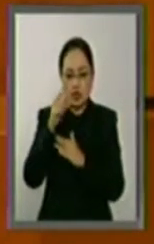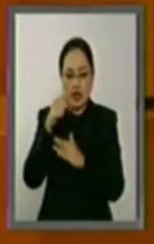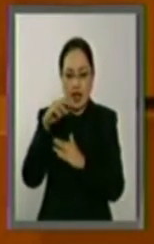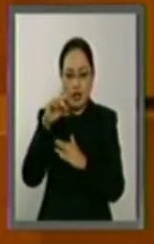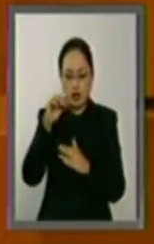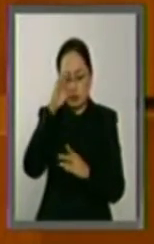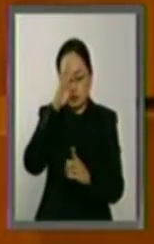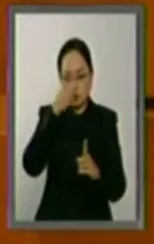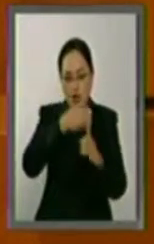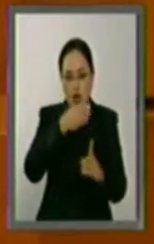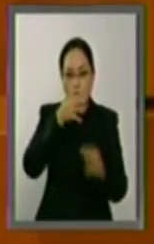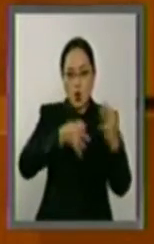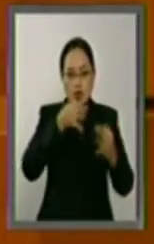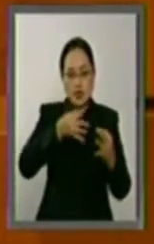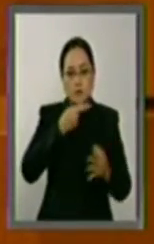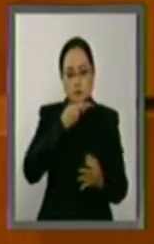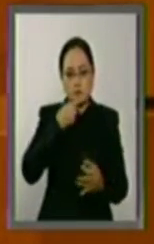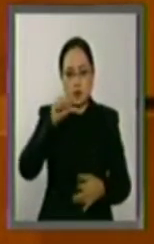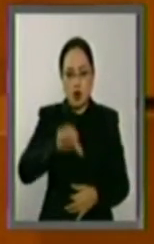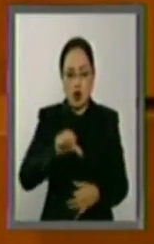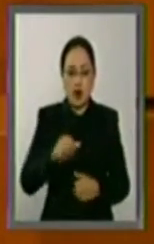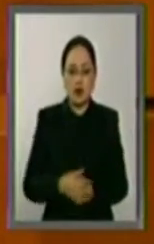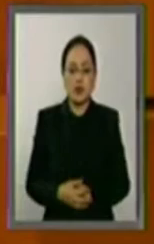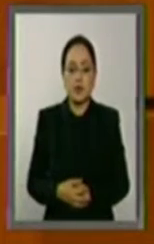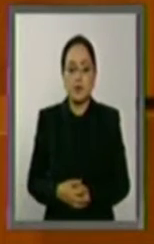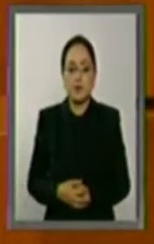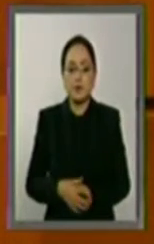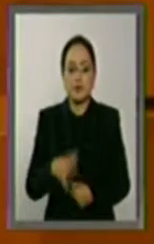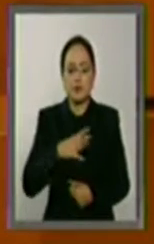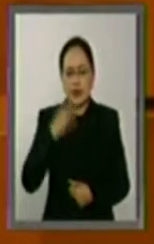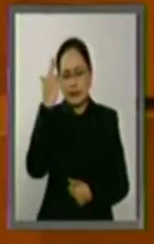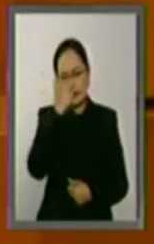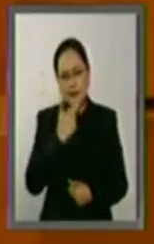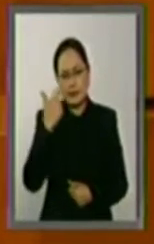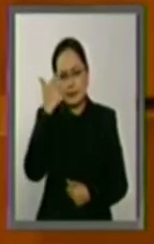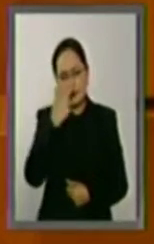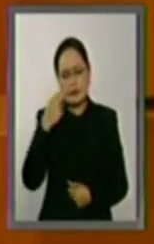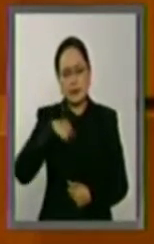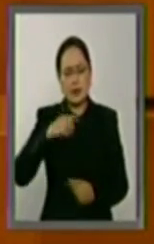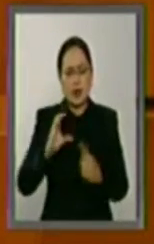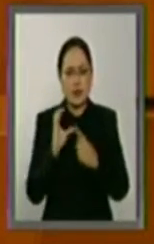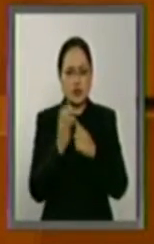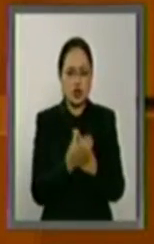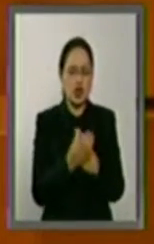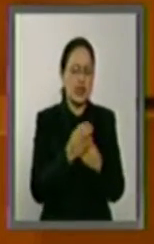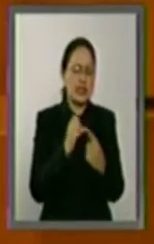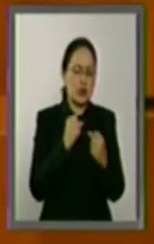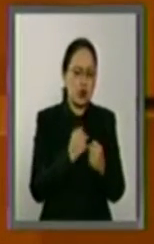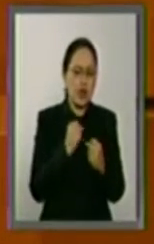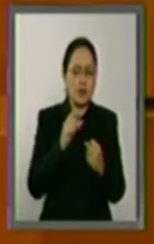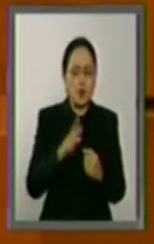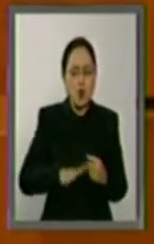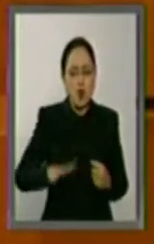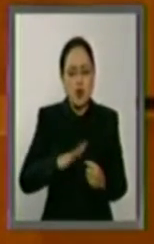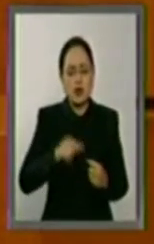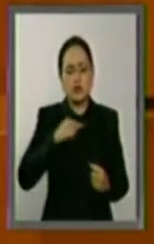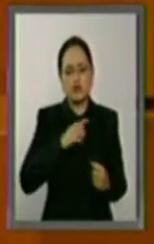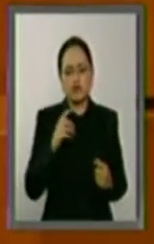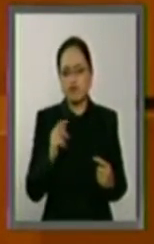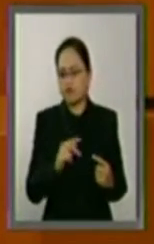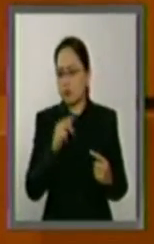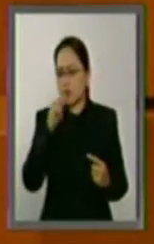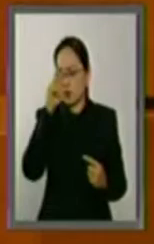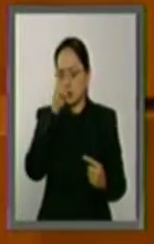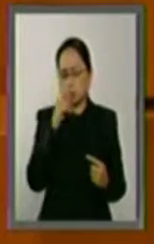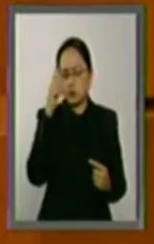orales. Del análisis realizado por los integrantes de la Comisión de Seguridad Pública, se determinó que cumple